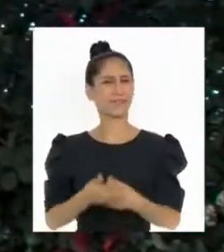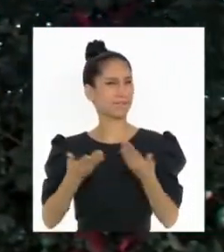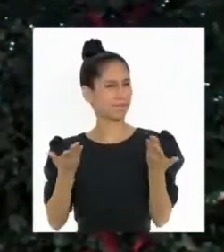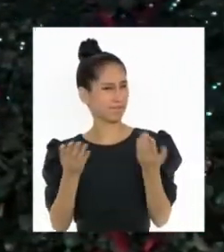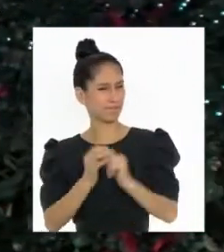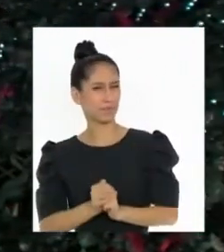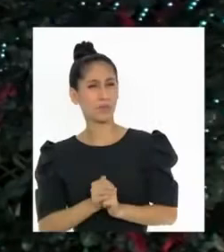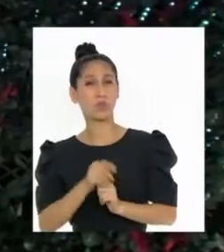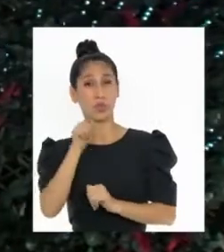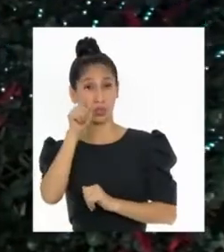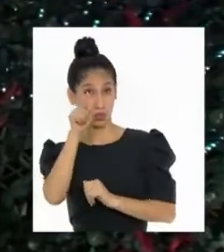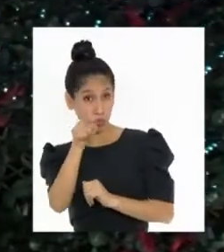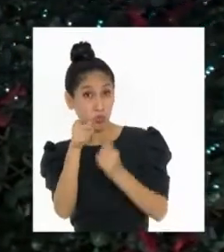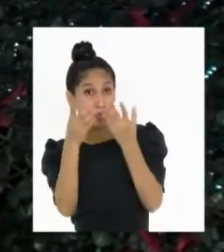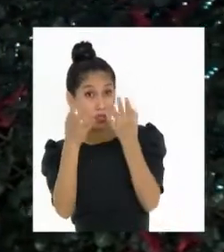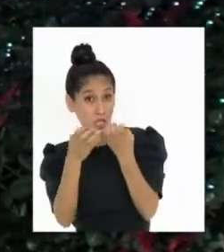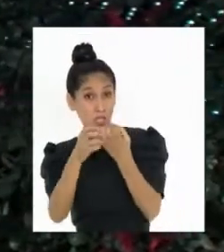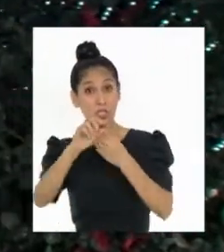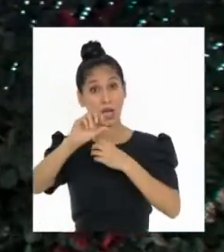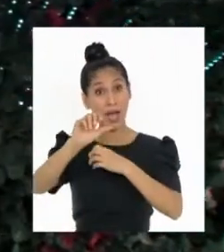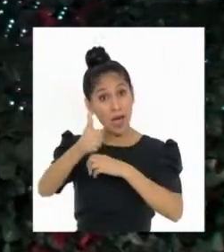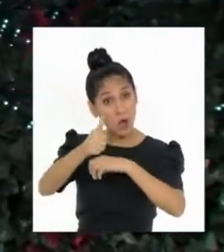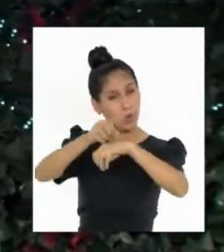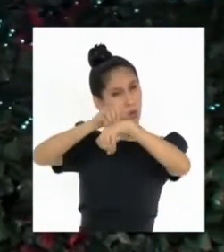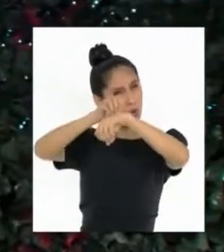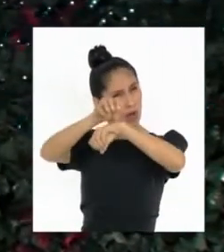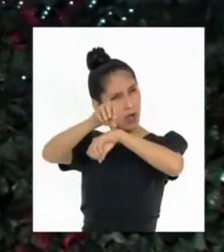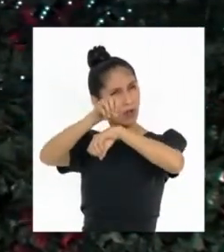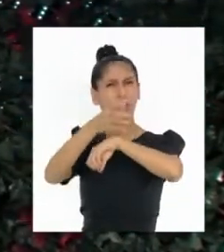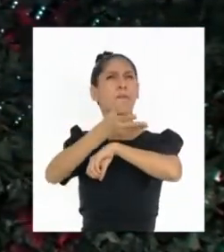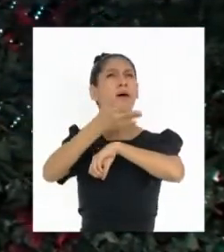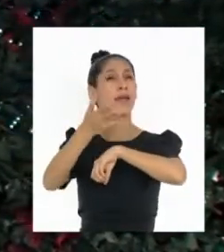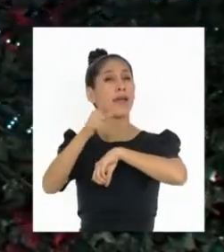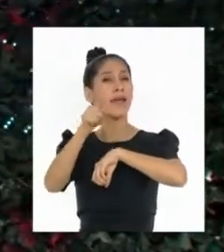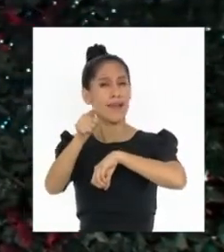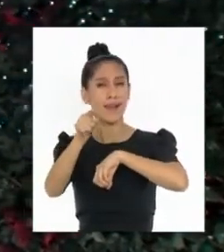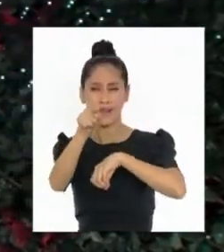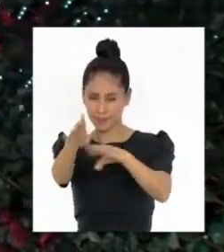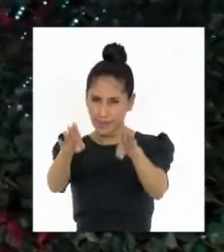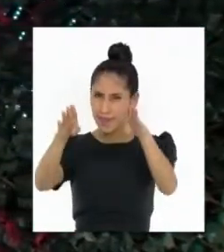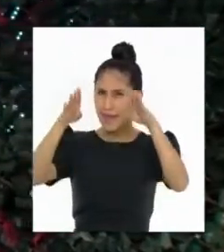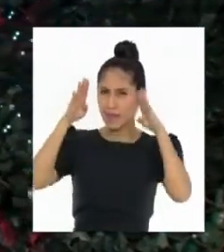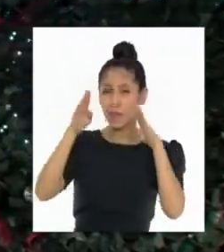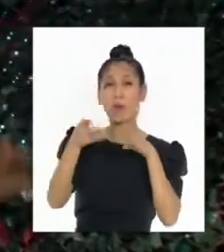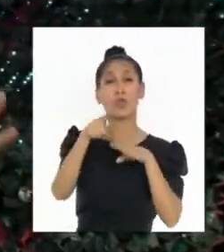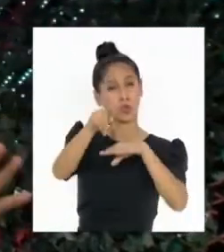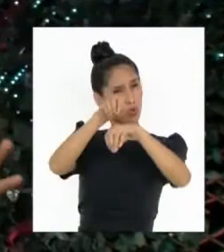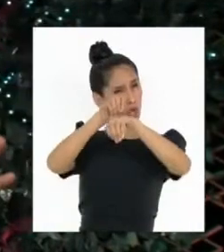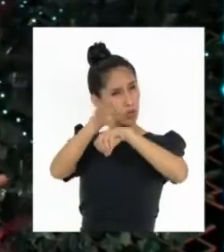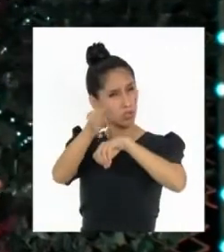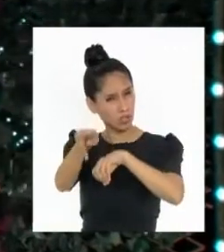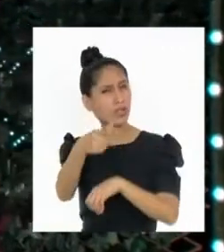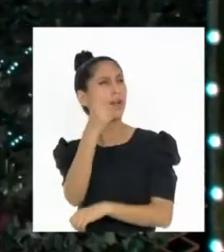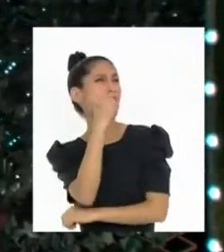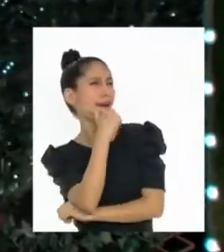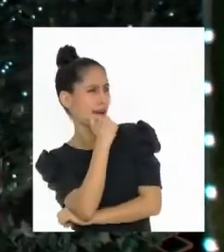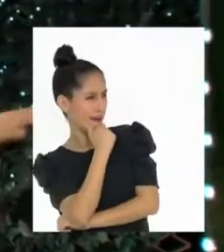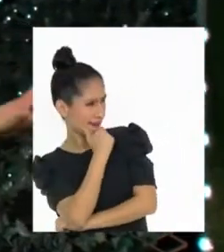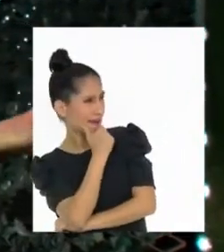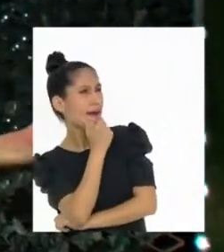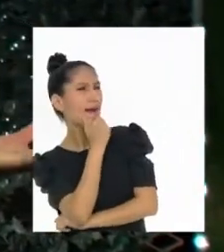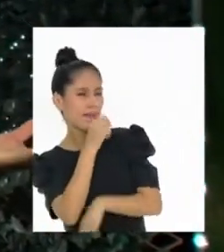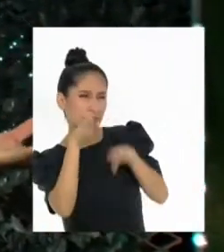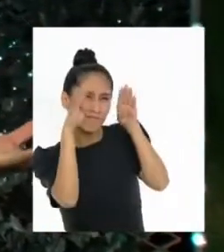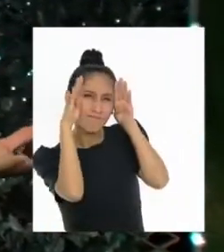El objetivo al dar una recomendación es captar el interés de la otra persona para que la tome en cuenta. Eso depende de la utilidad